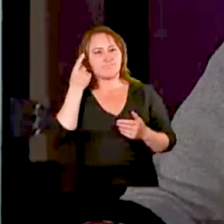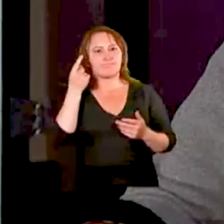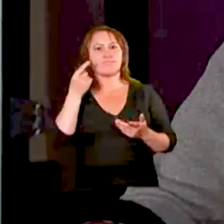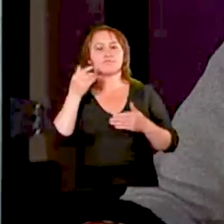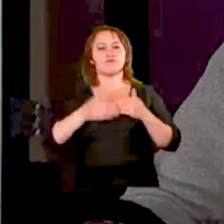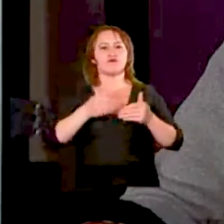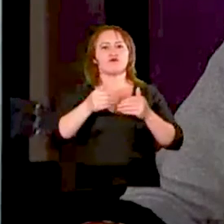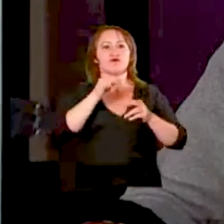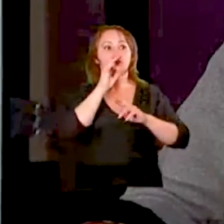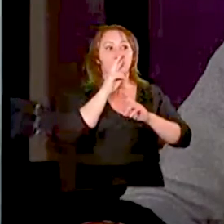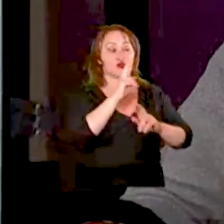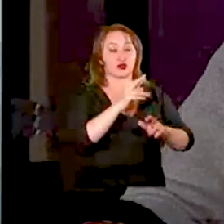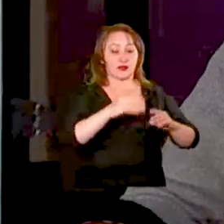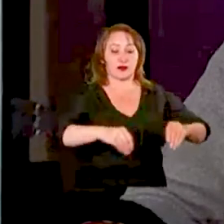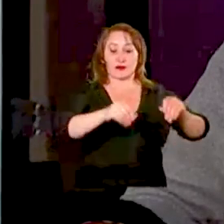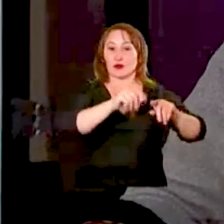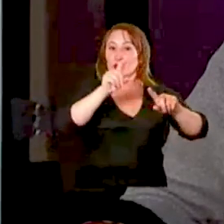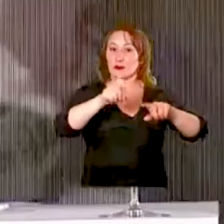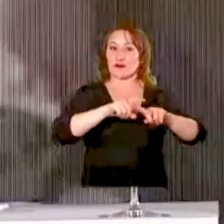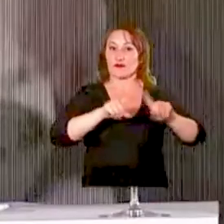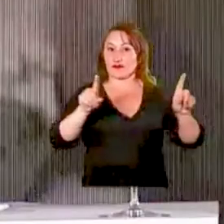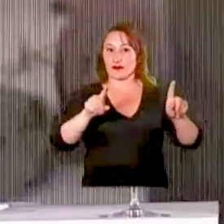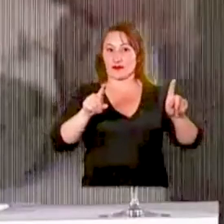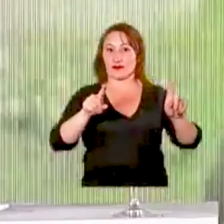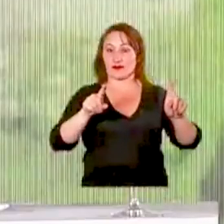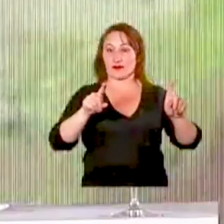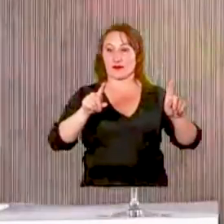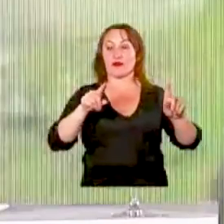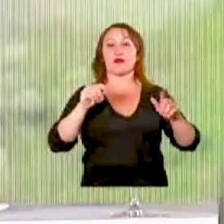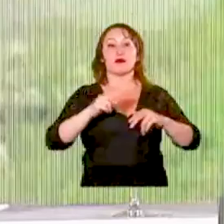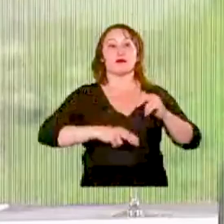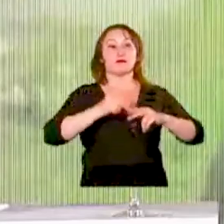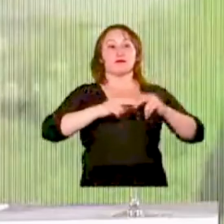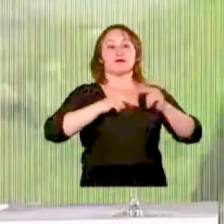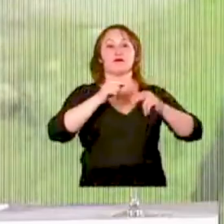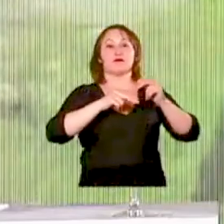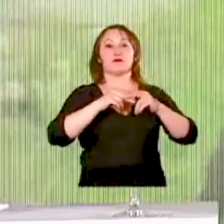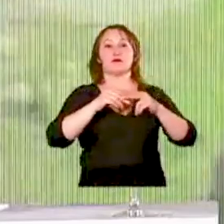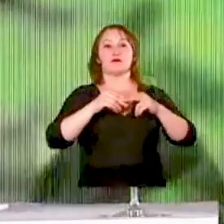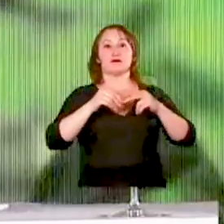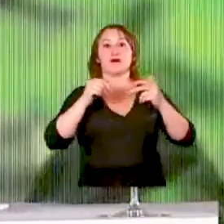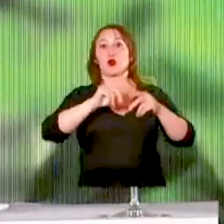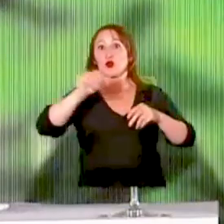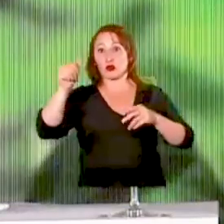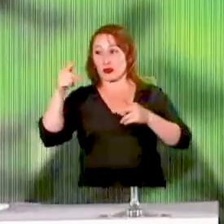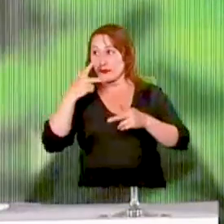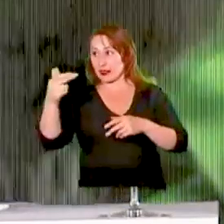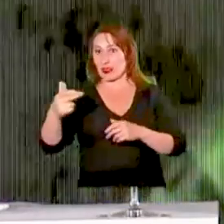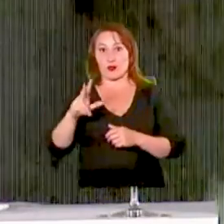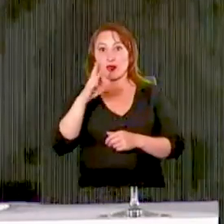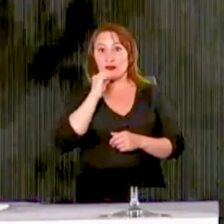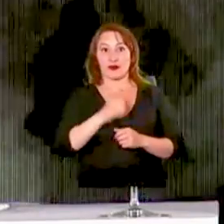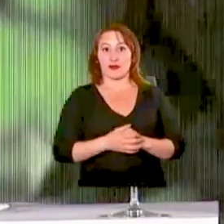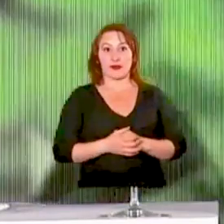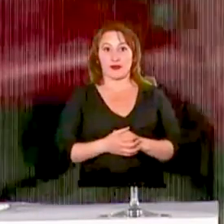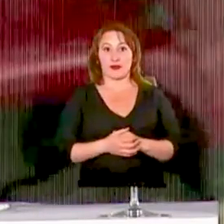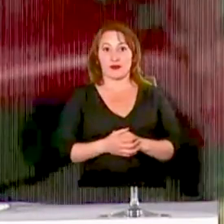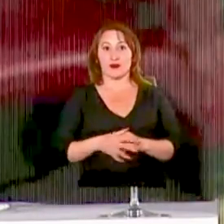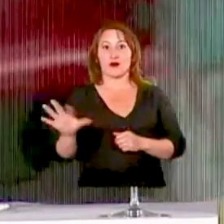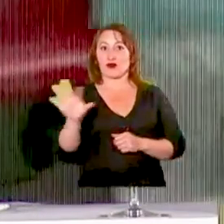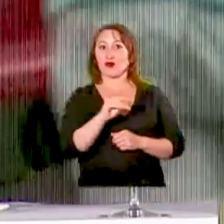en territorio deben ser diferenciadas. Una reconstrucción no se parece a otra. Todos tenemos que